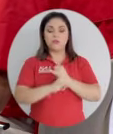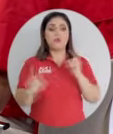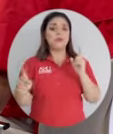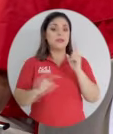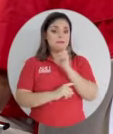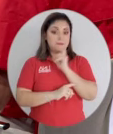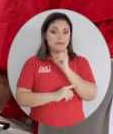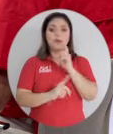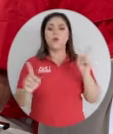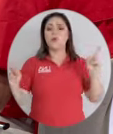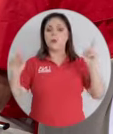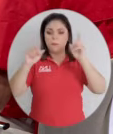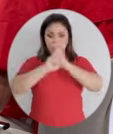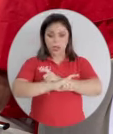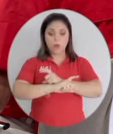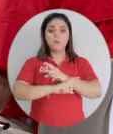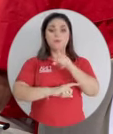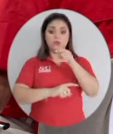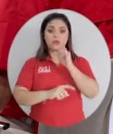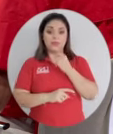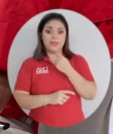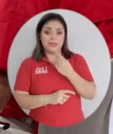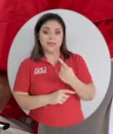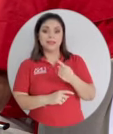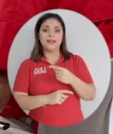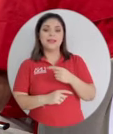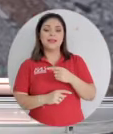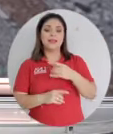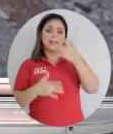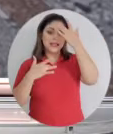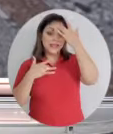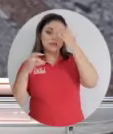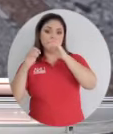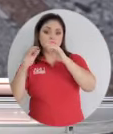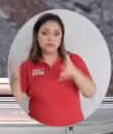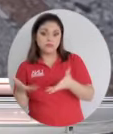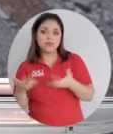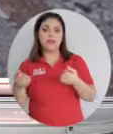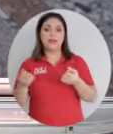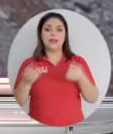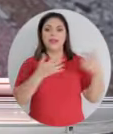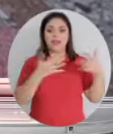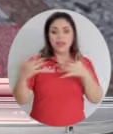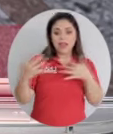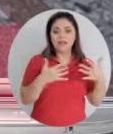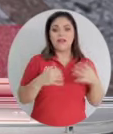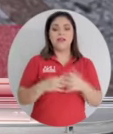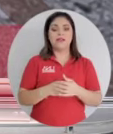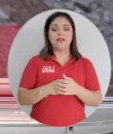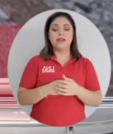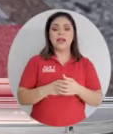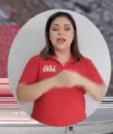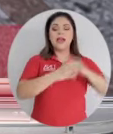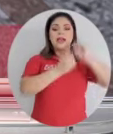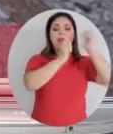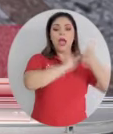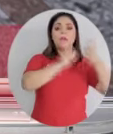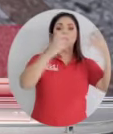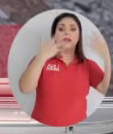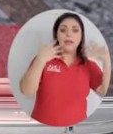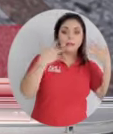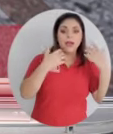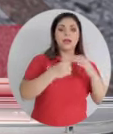de la pandemia, sino también el tema de la guerra. El tema de la guerra, el tema del cambio climático, el tema de la revolución